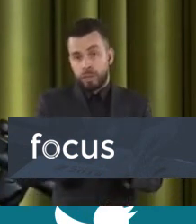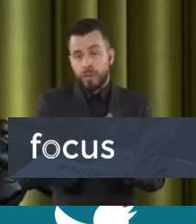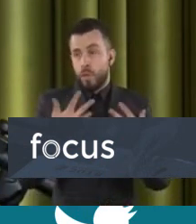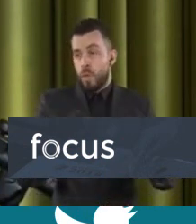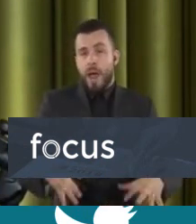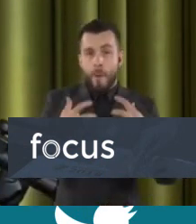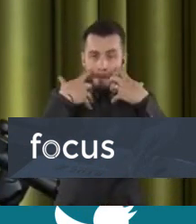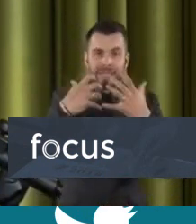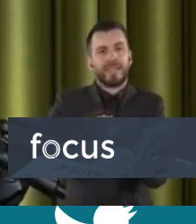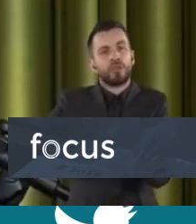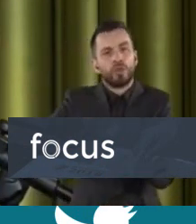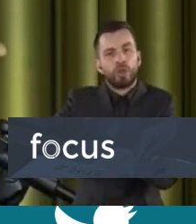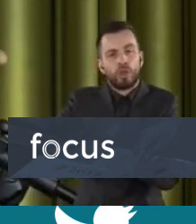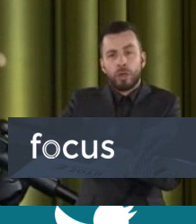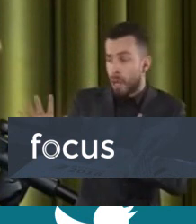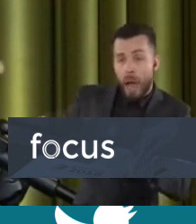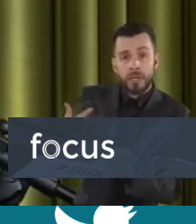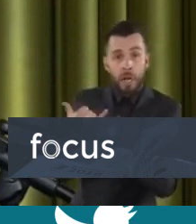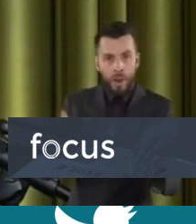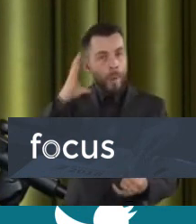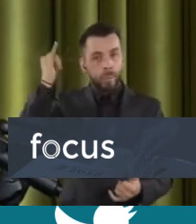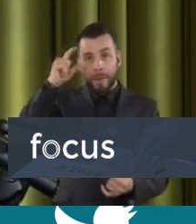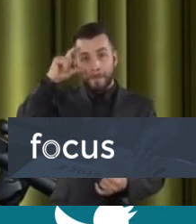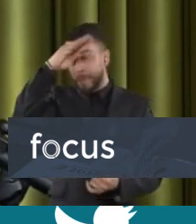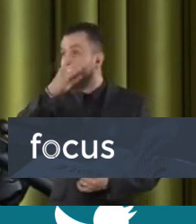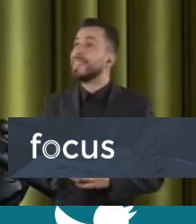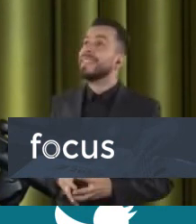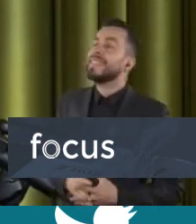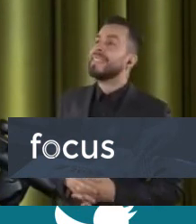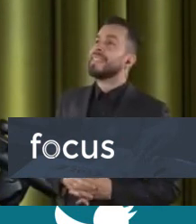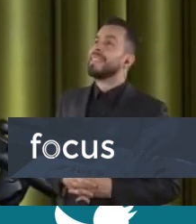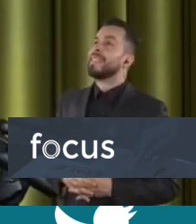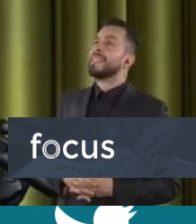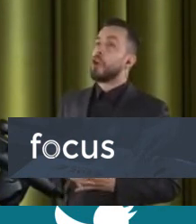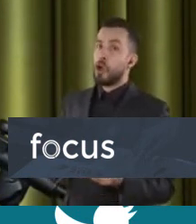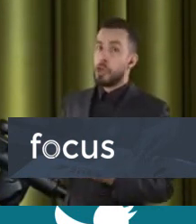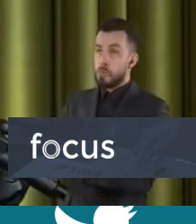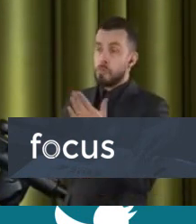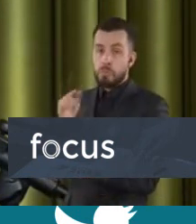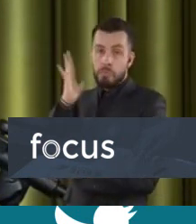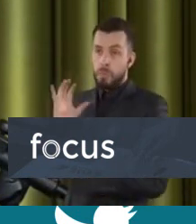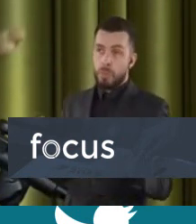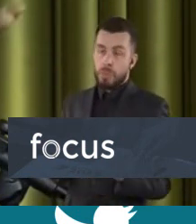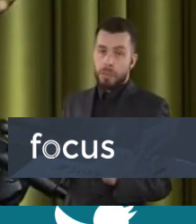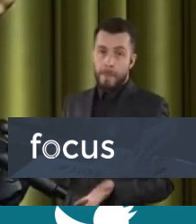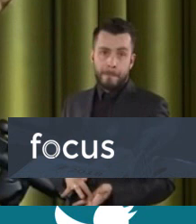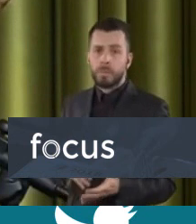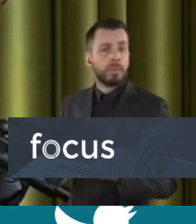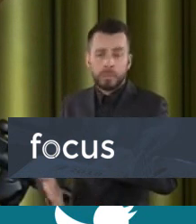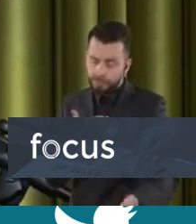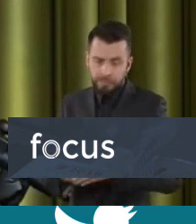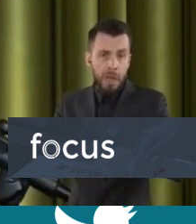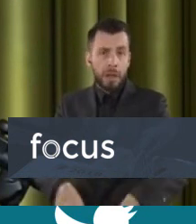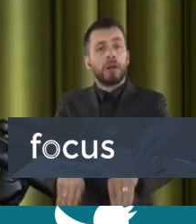una gran solución que yo pensé que el presidente Petro nos traía el día de hoy. Pero se lo pedimos desde